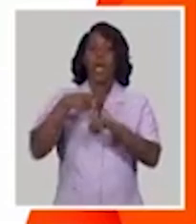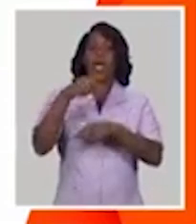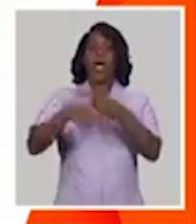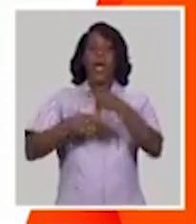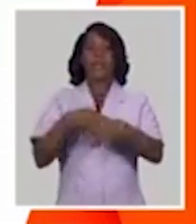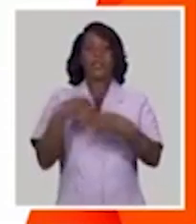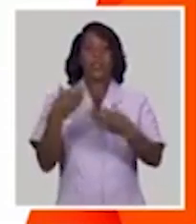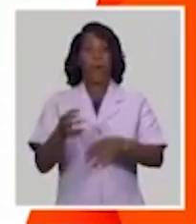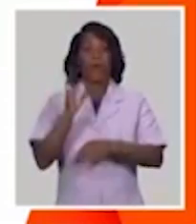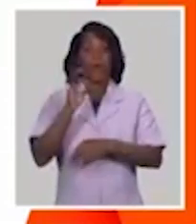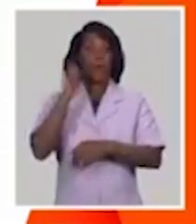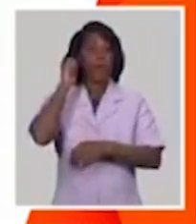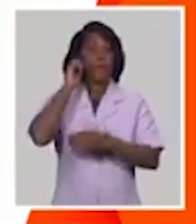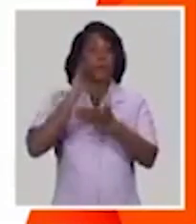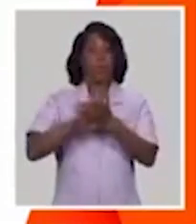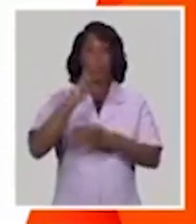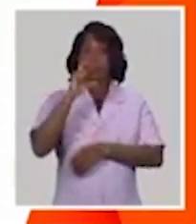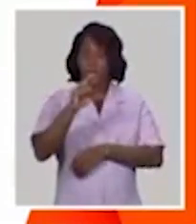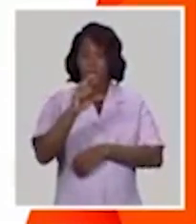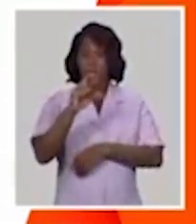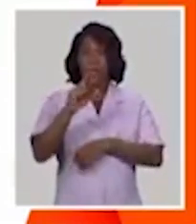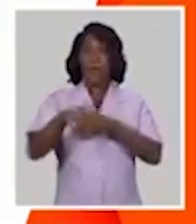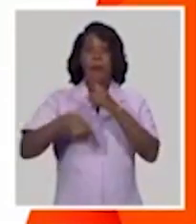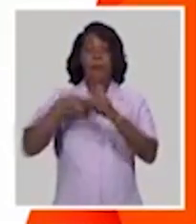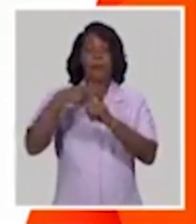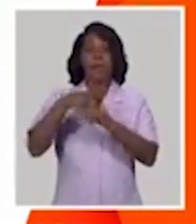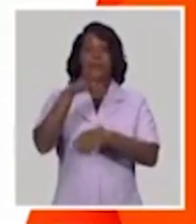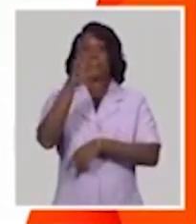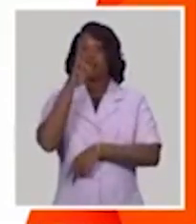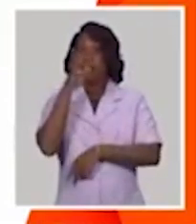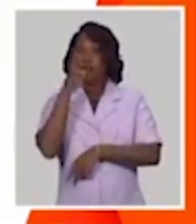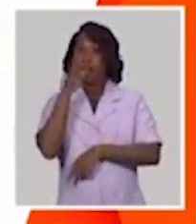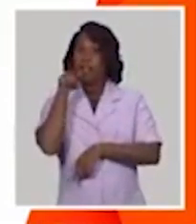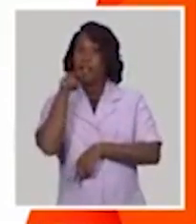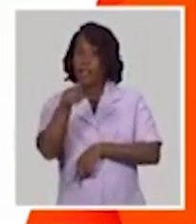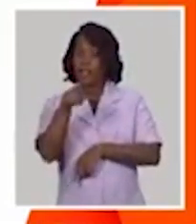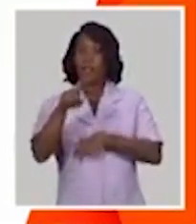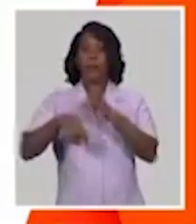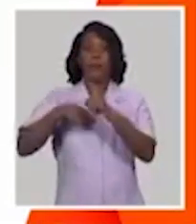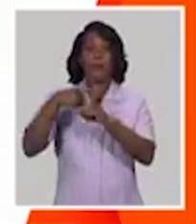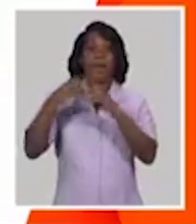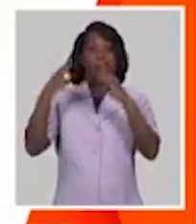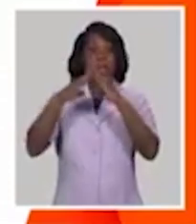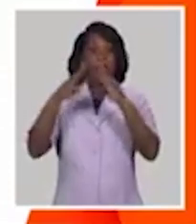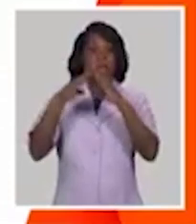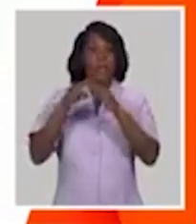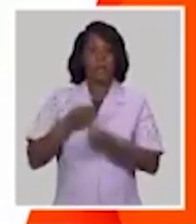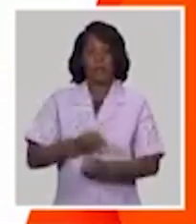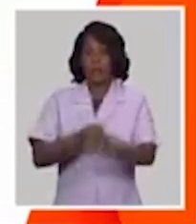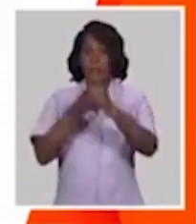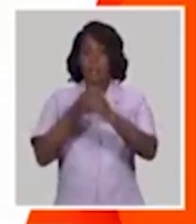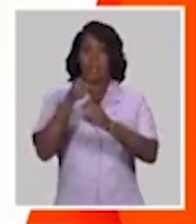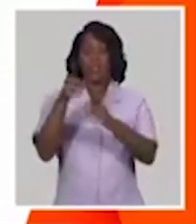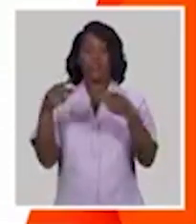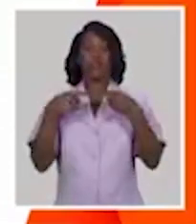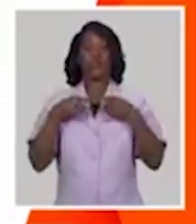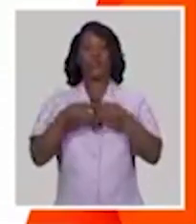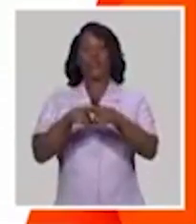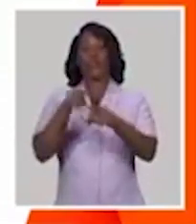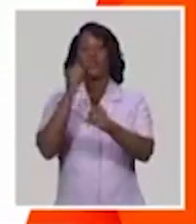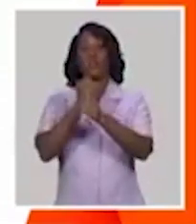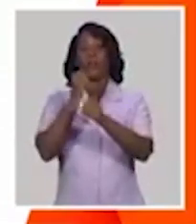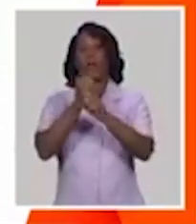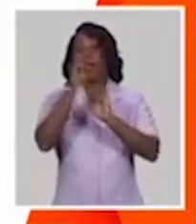combatientes de la Revolución Cubana y demás factores del barrio, para exigir el cumplimiento de las medidas indicadas, exigiendo un control